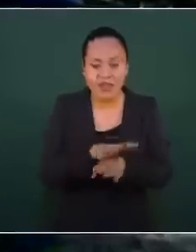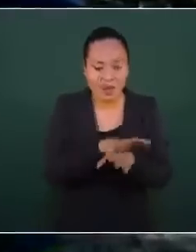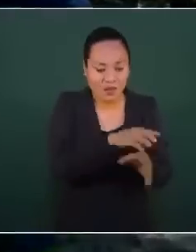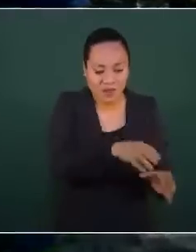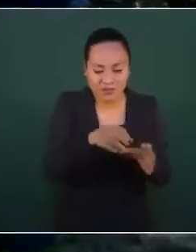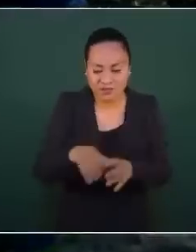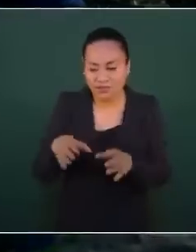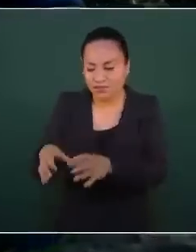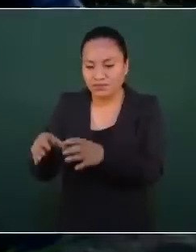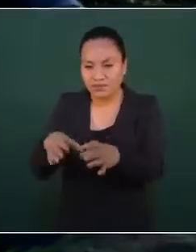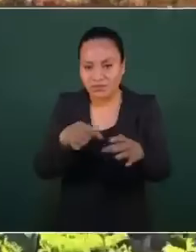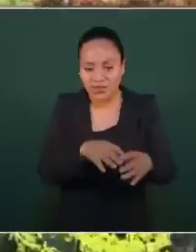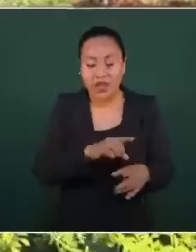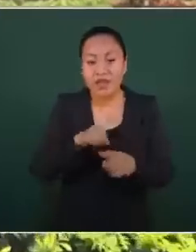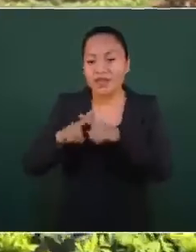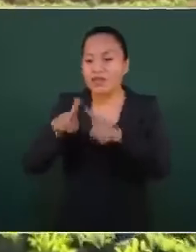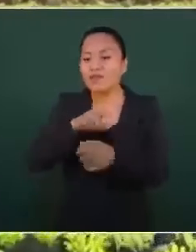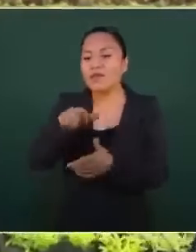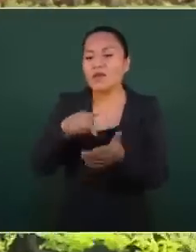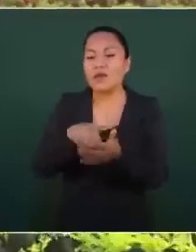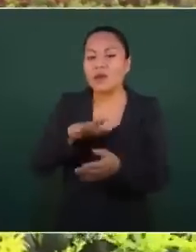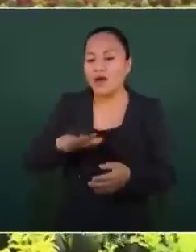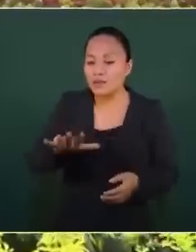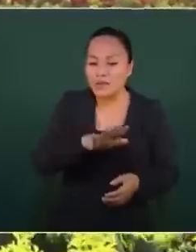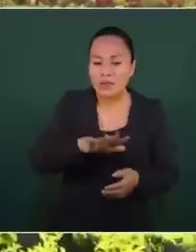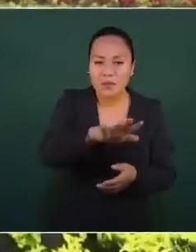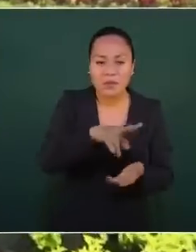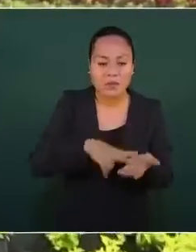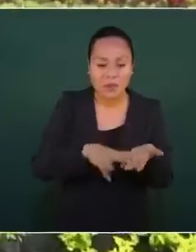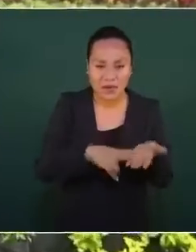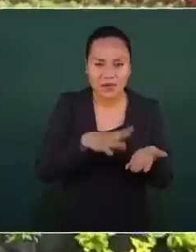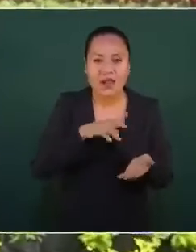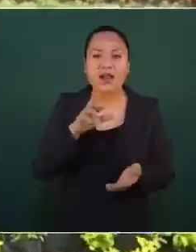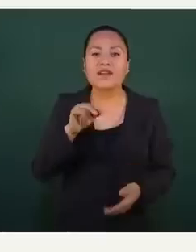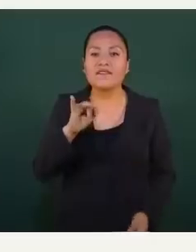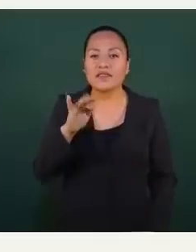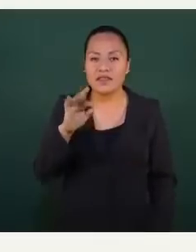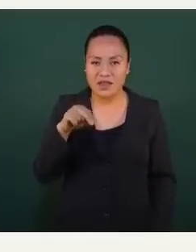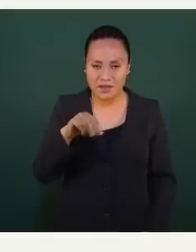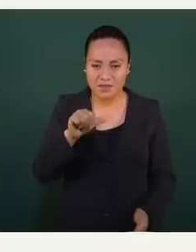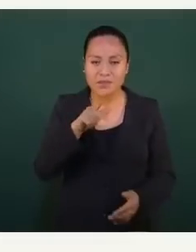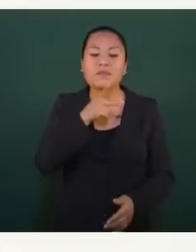ornato cultivadas hacia distintas áreas verdes de la refinería.